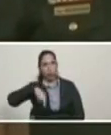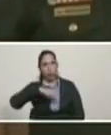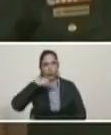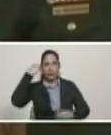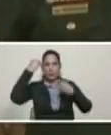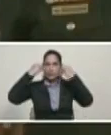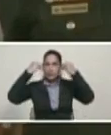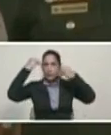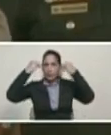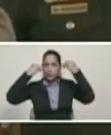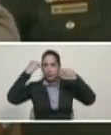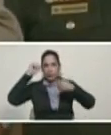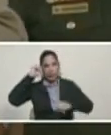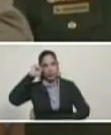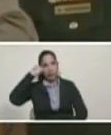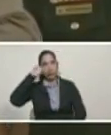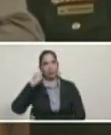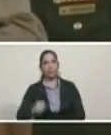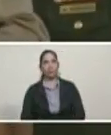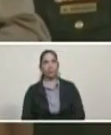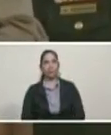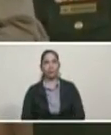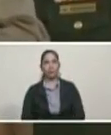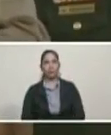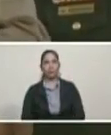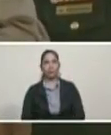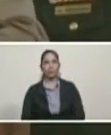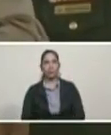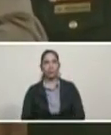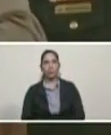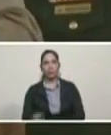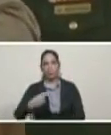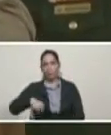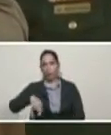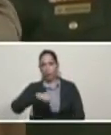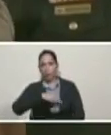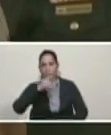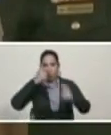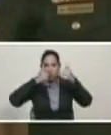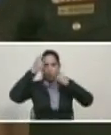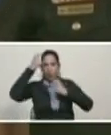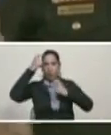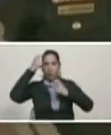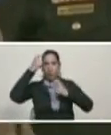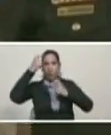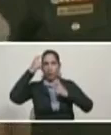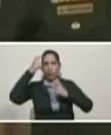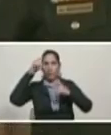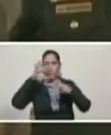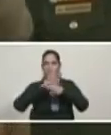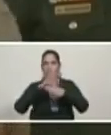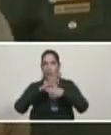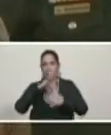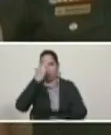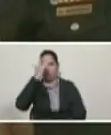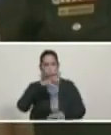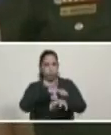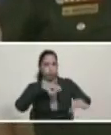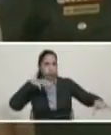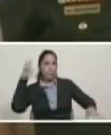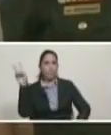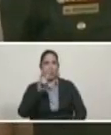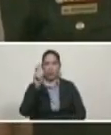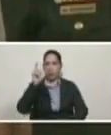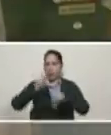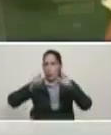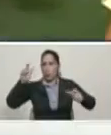de tanta remembranza a nuestro comandante Chávez con el martes de carnaval. Millones de venezolanos se han